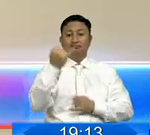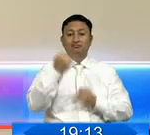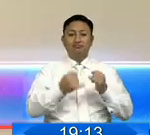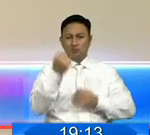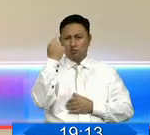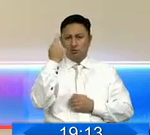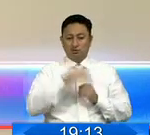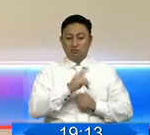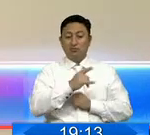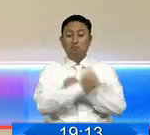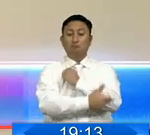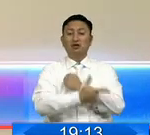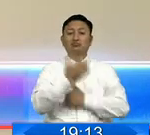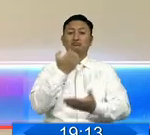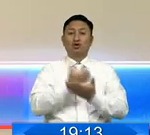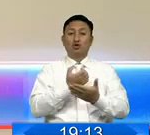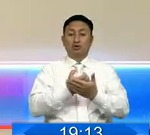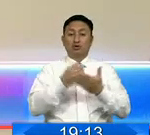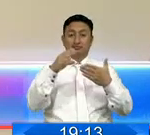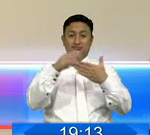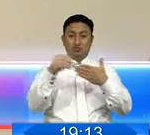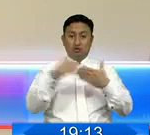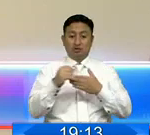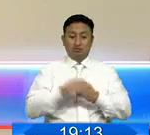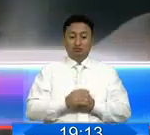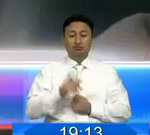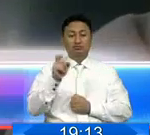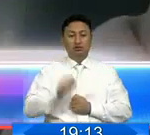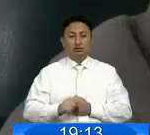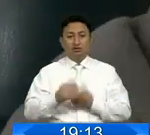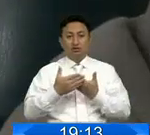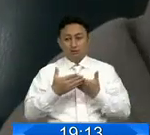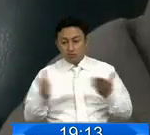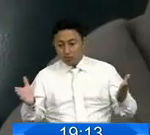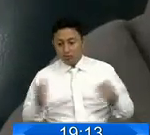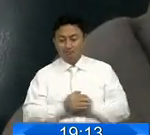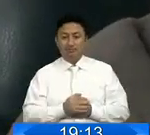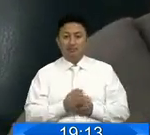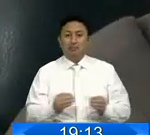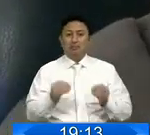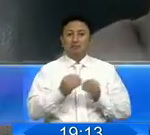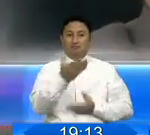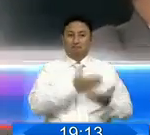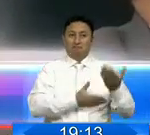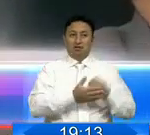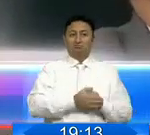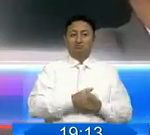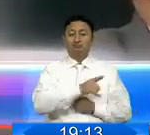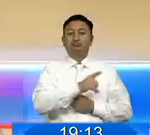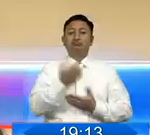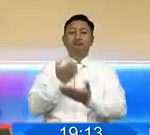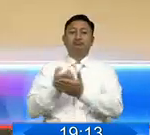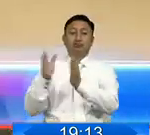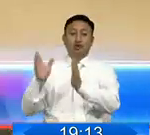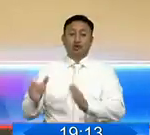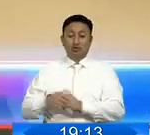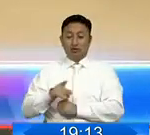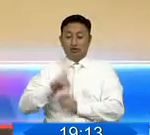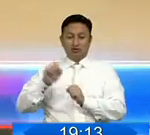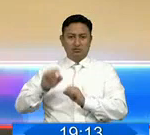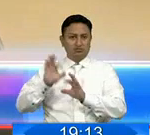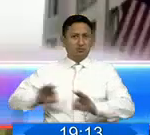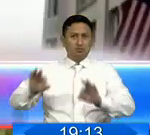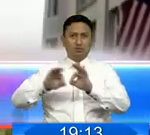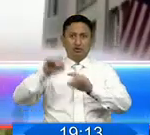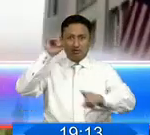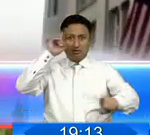un país con una economía dolarizada tiene que abrirse. A decir de los expertos en economía, es crucial este acuerdo con Estados